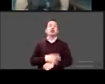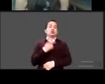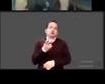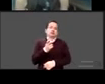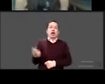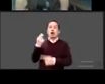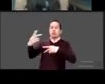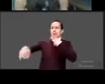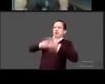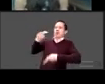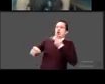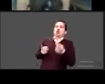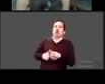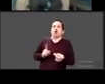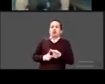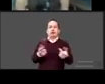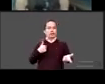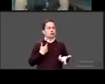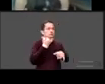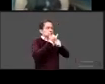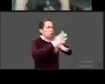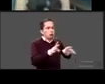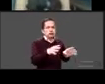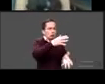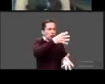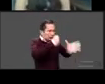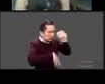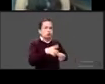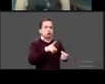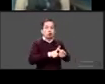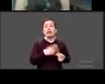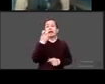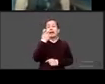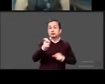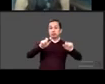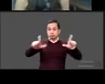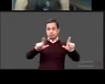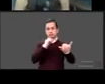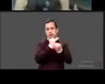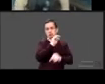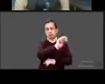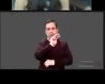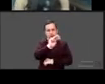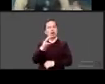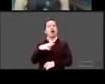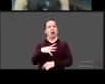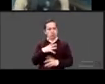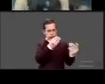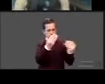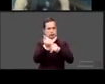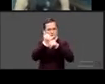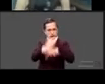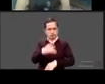pues dónde me puedo informar más. En estas páginas hay información súper práctica de qué sí, cómo no,